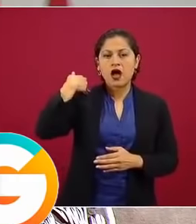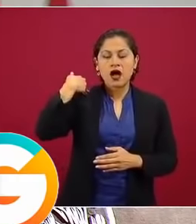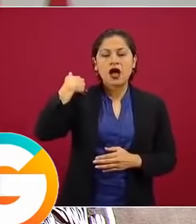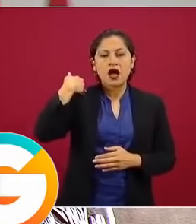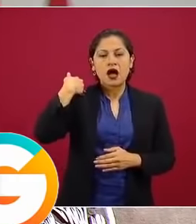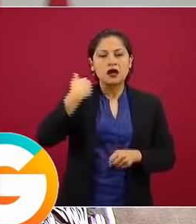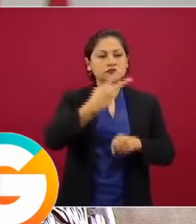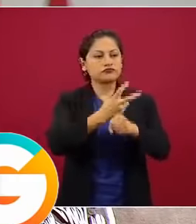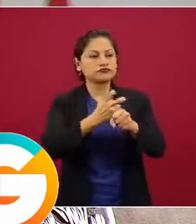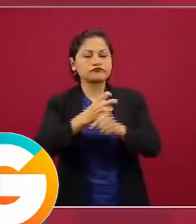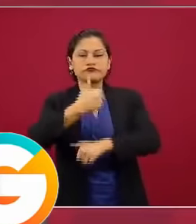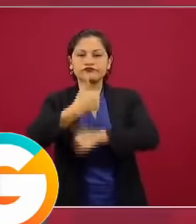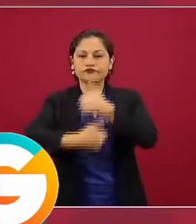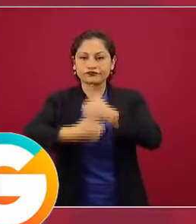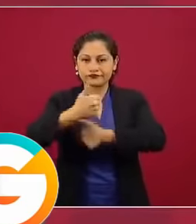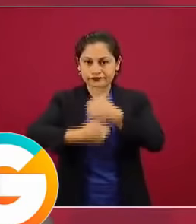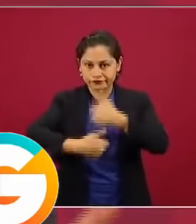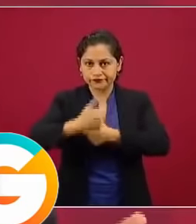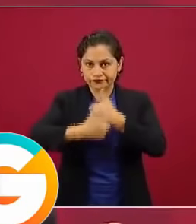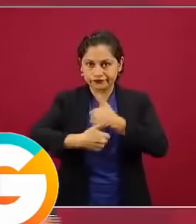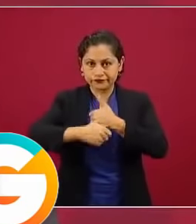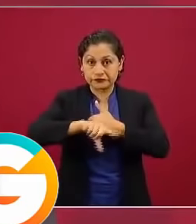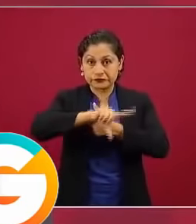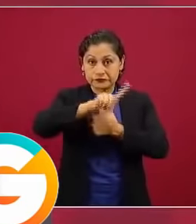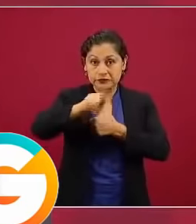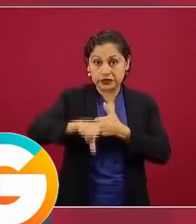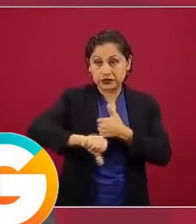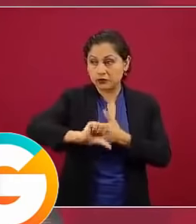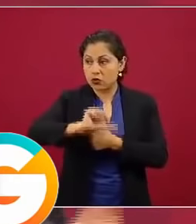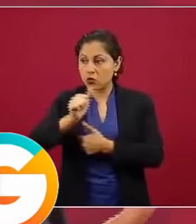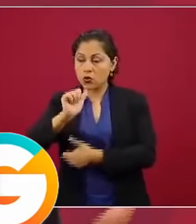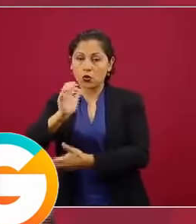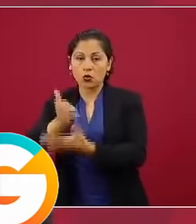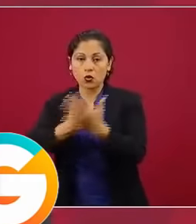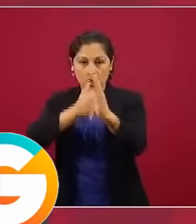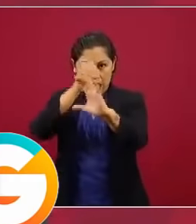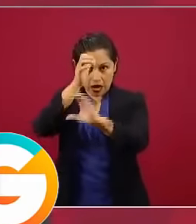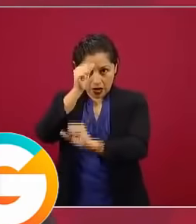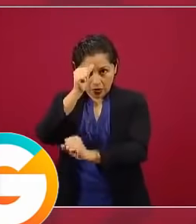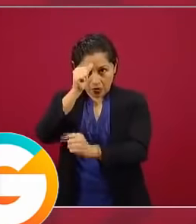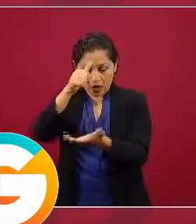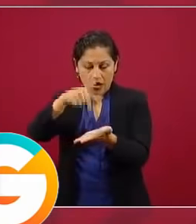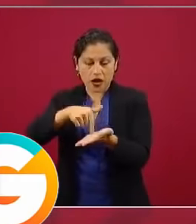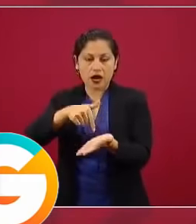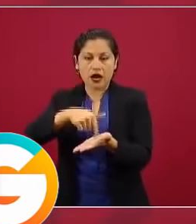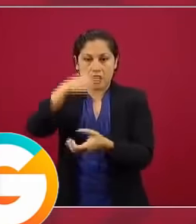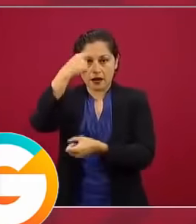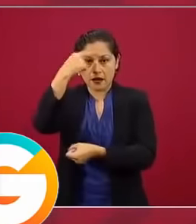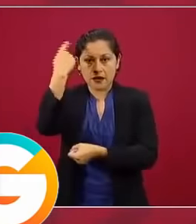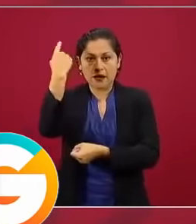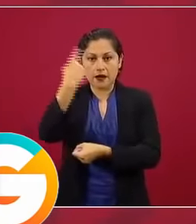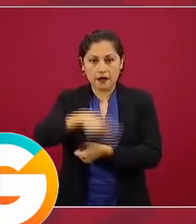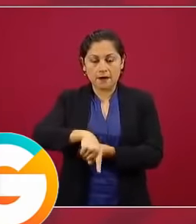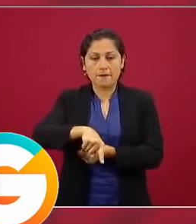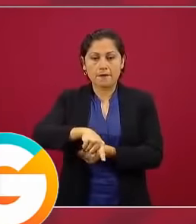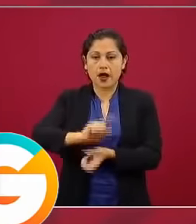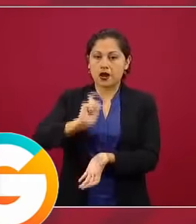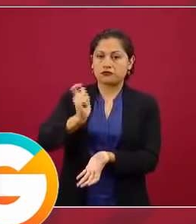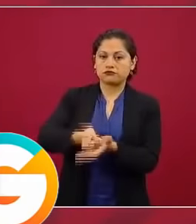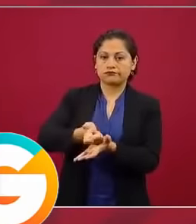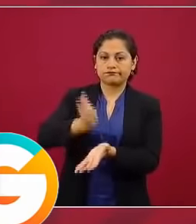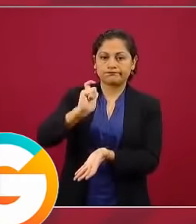acuerdo principal sobre el cobro de tarifas,